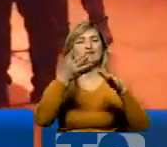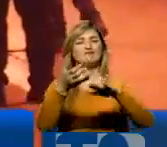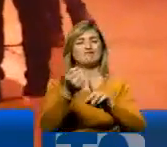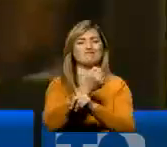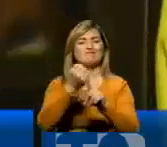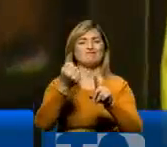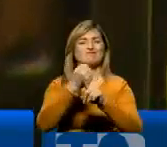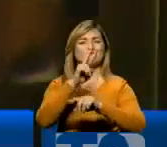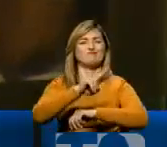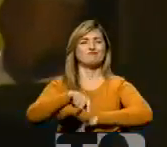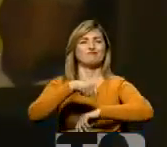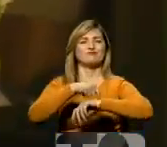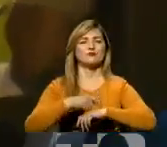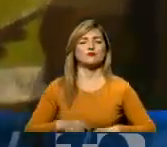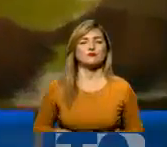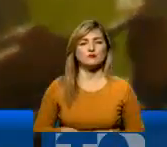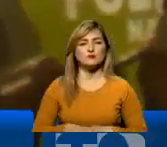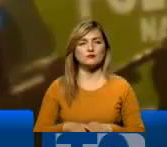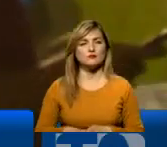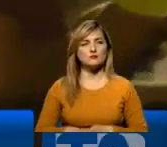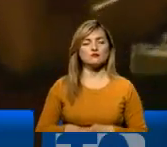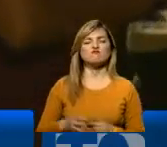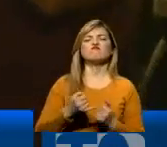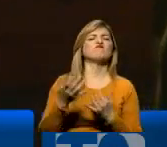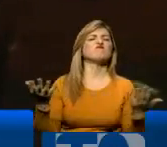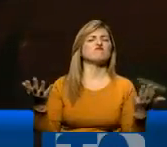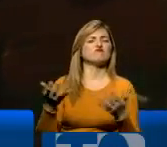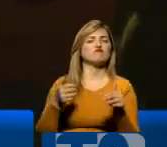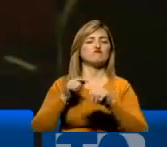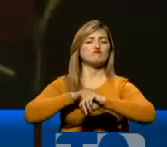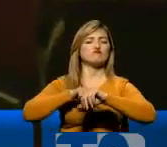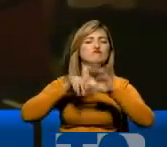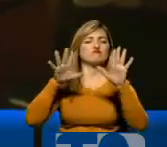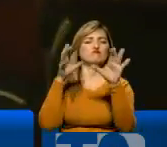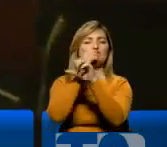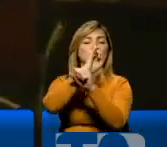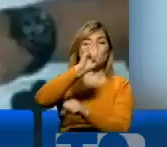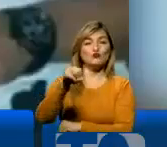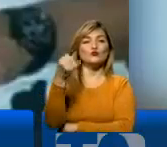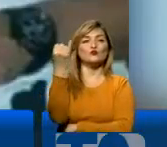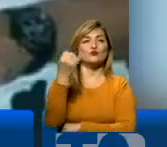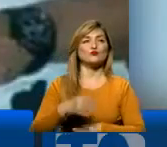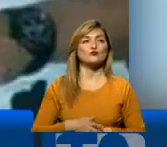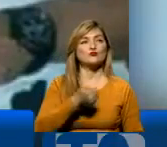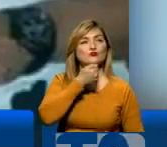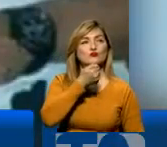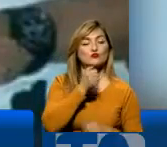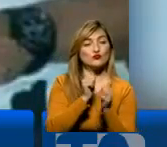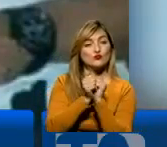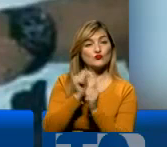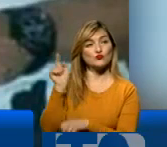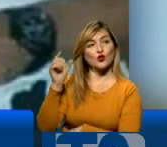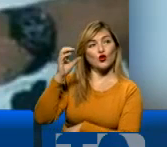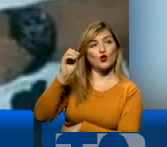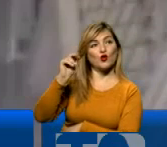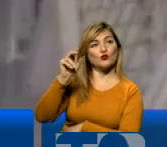violentas en apenas 24 horas. La última se dio cerca de las 10 de la noche de este jueves. El periodista deportivo Roberto Oña